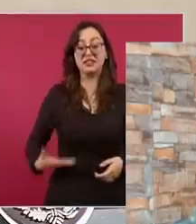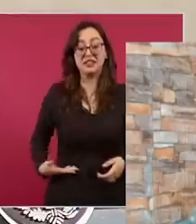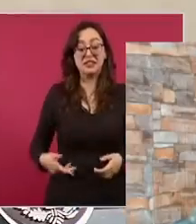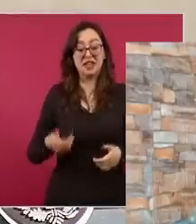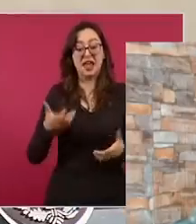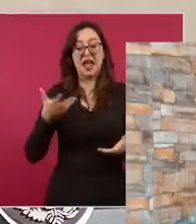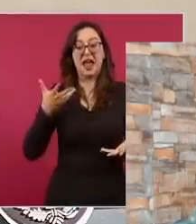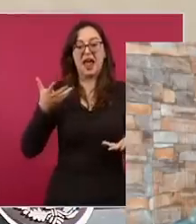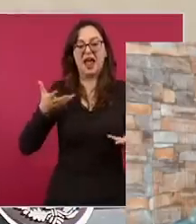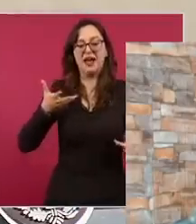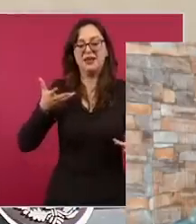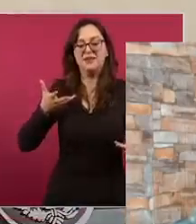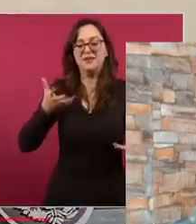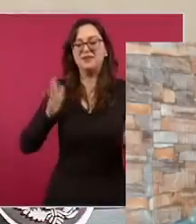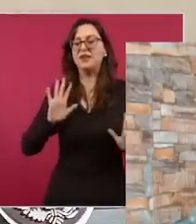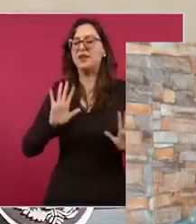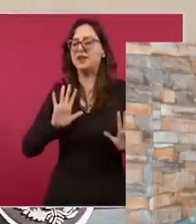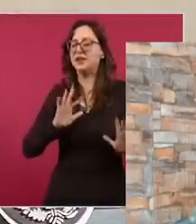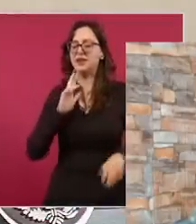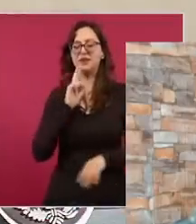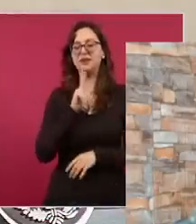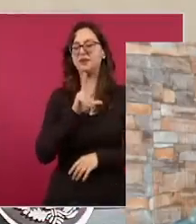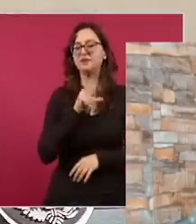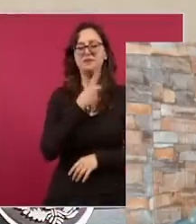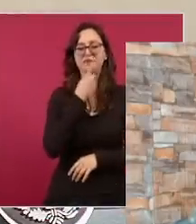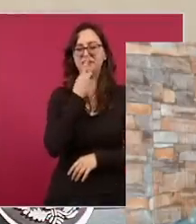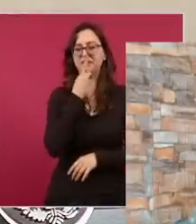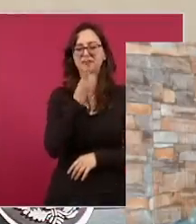Obrador. Sí. Qué vergüenza.